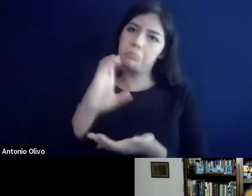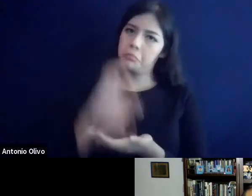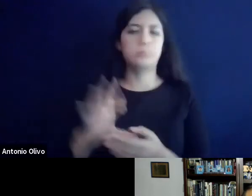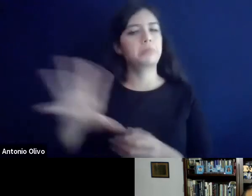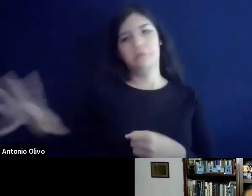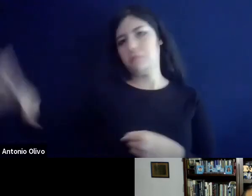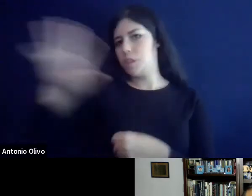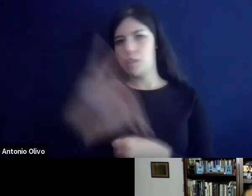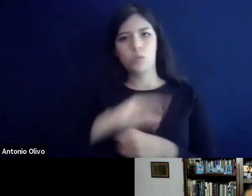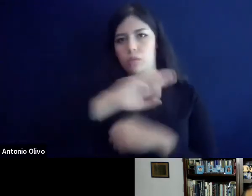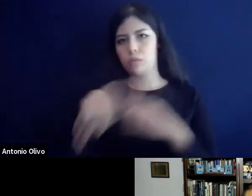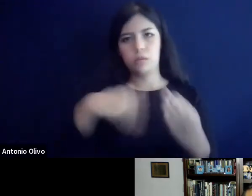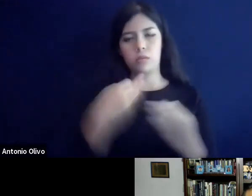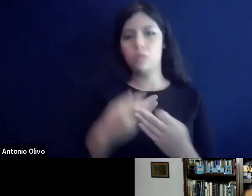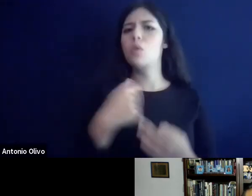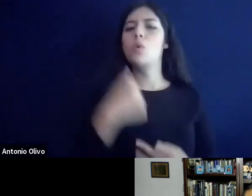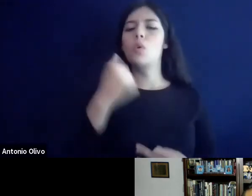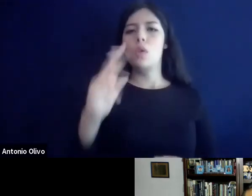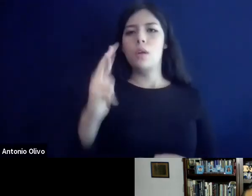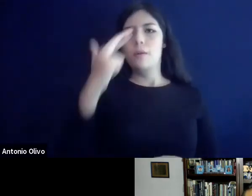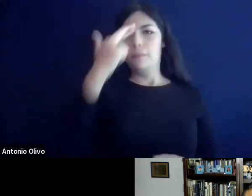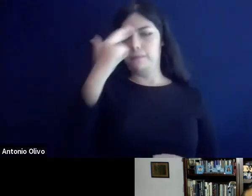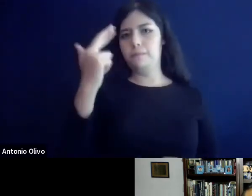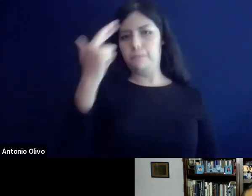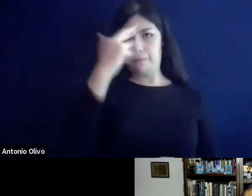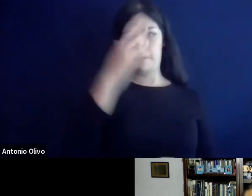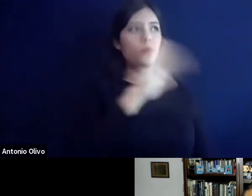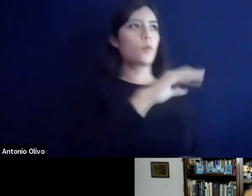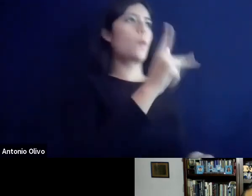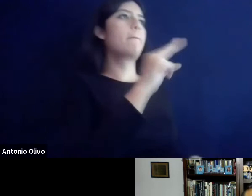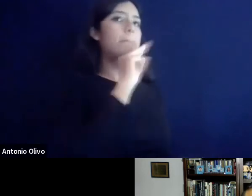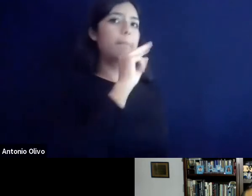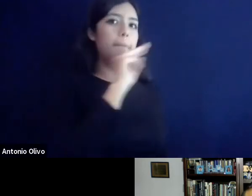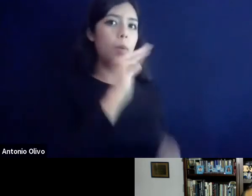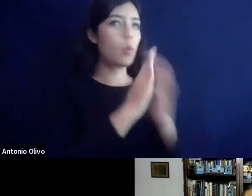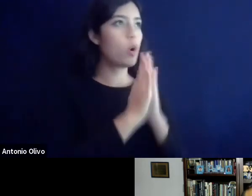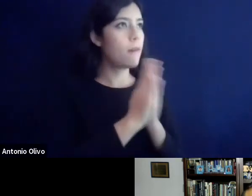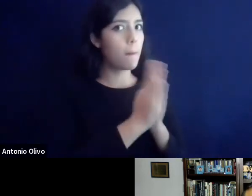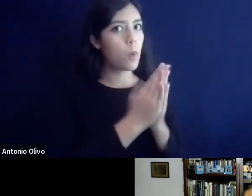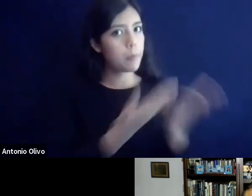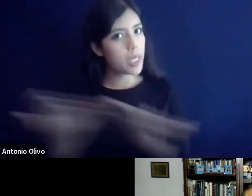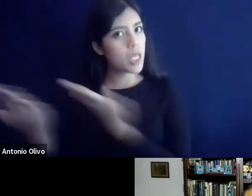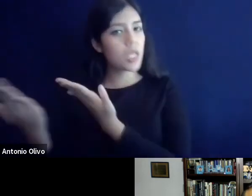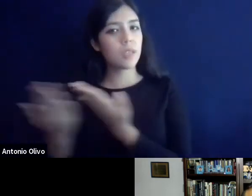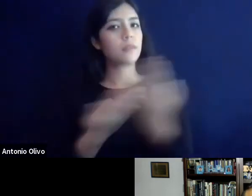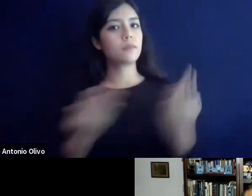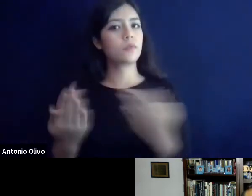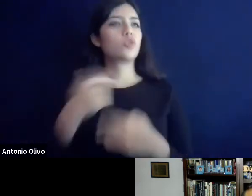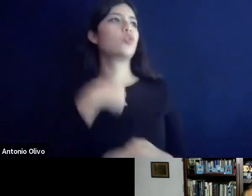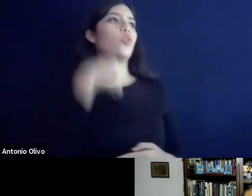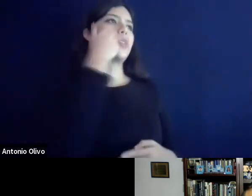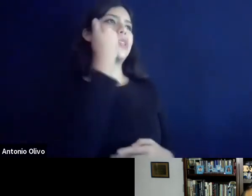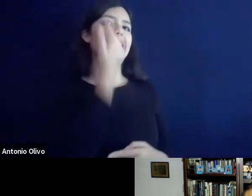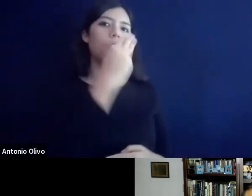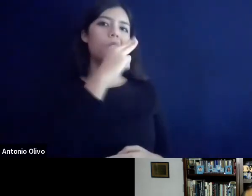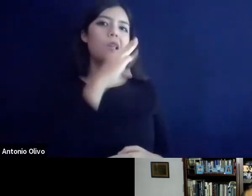que mi mamá la respeta mucho, y dice que los obligara a ir. ¿Por qué? Porque yo quería dar el mensaje de que